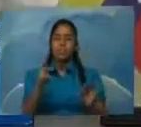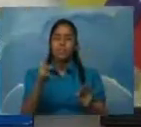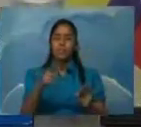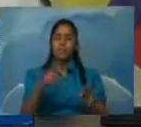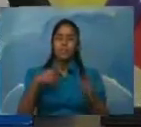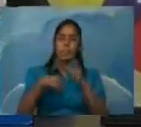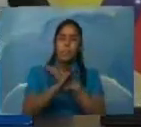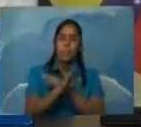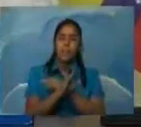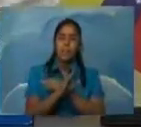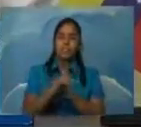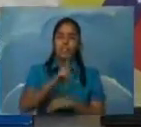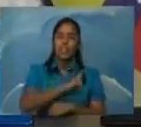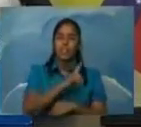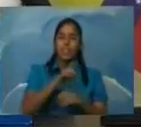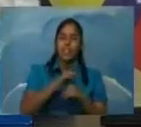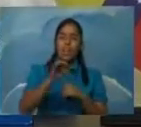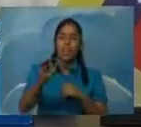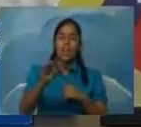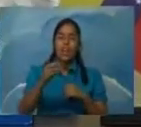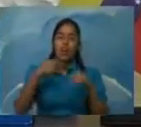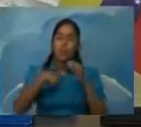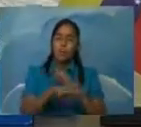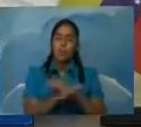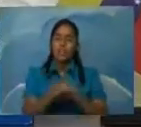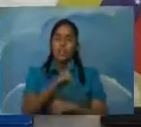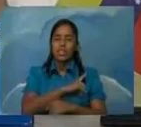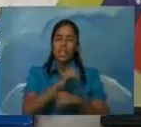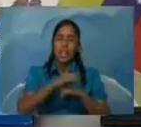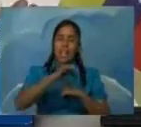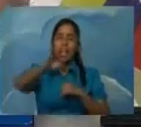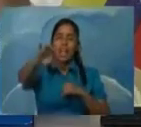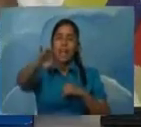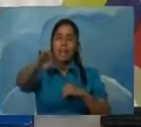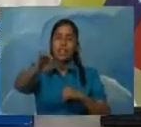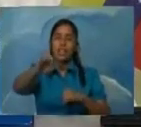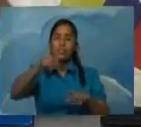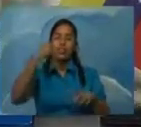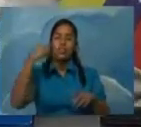Pasa. Pasa de largo, pesa, Pascua.